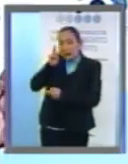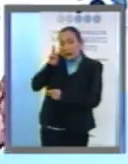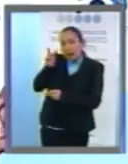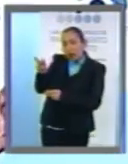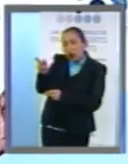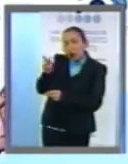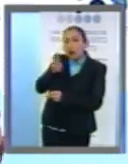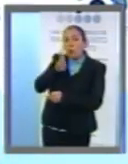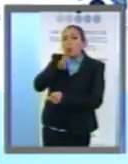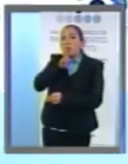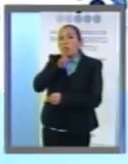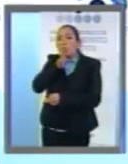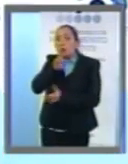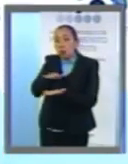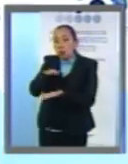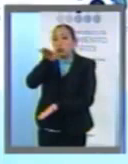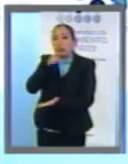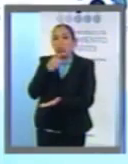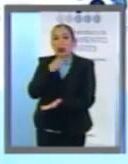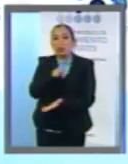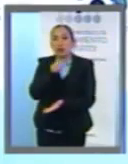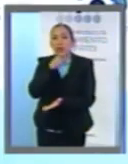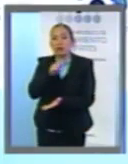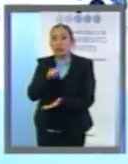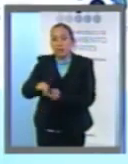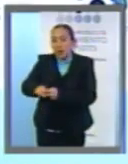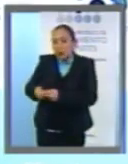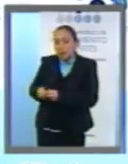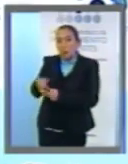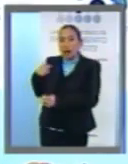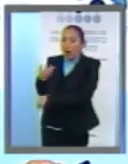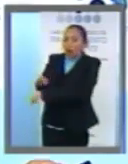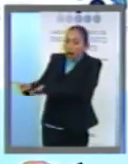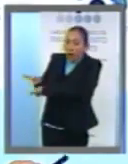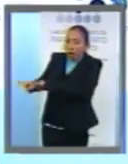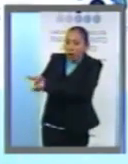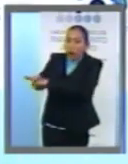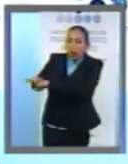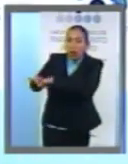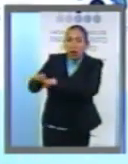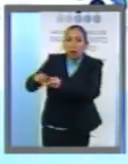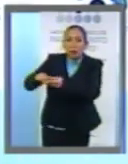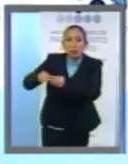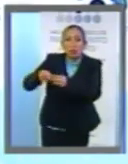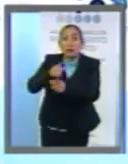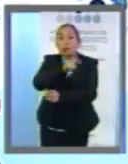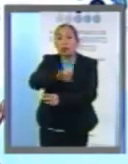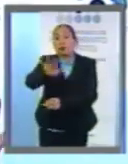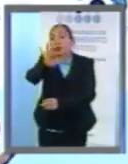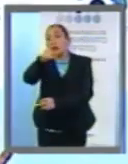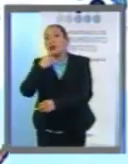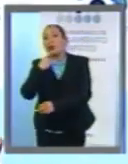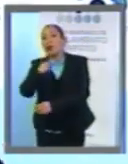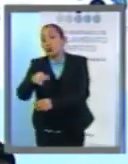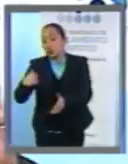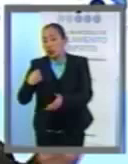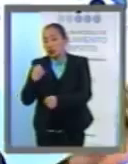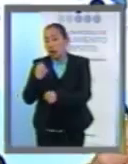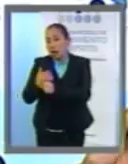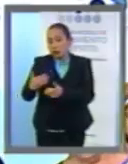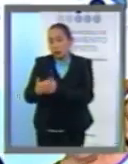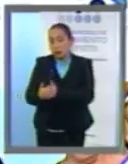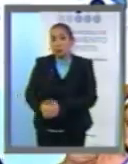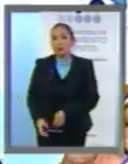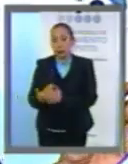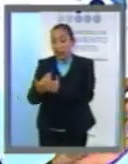el cúmulo importante de denuncias penales. Llevamos a la fecha cerca de 750 denuncias en los últimos años. En los